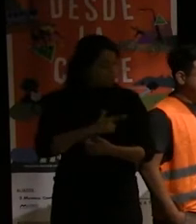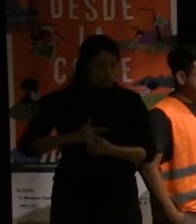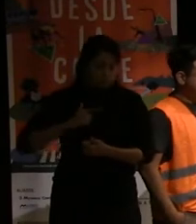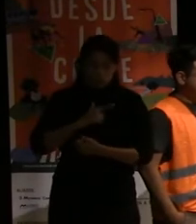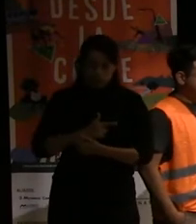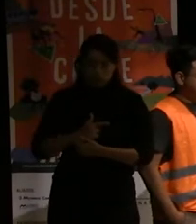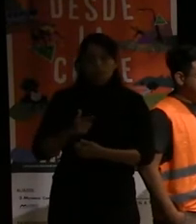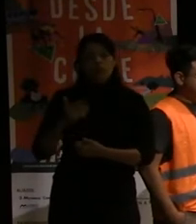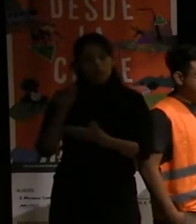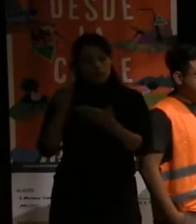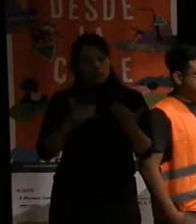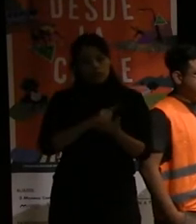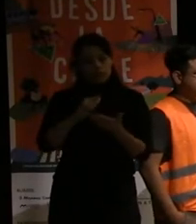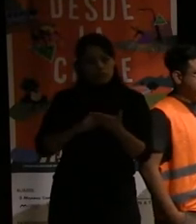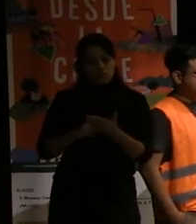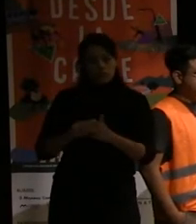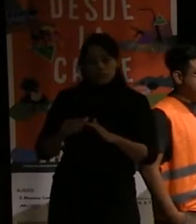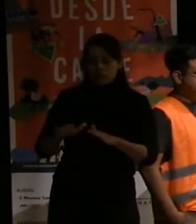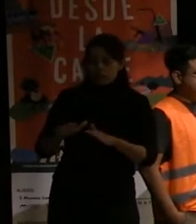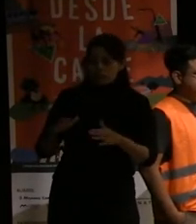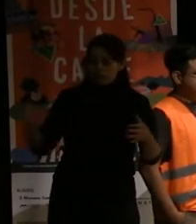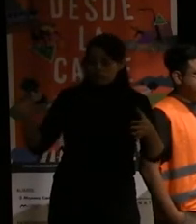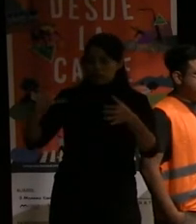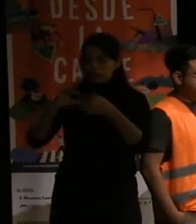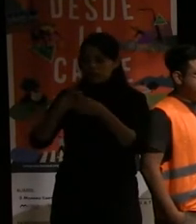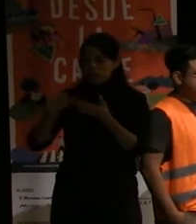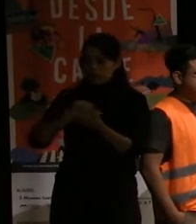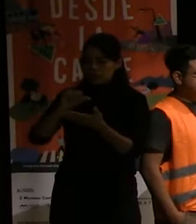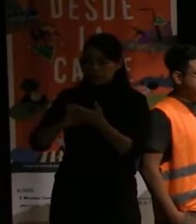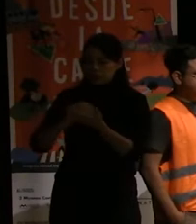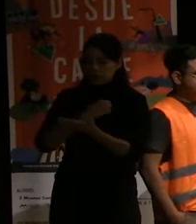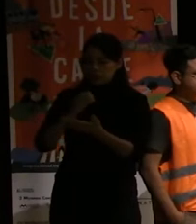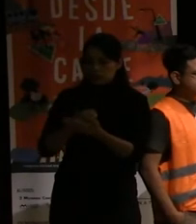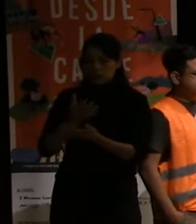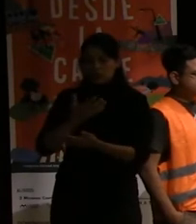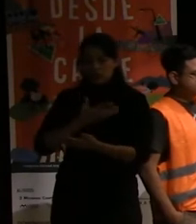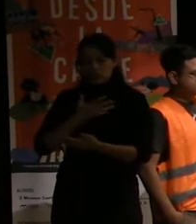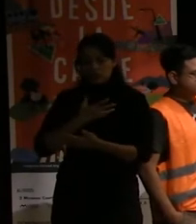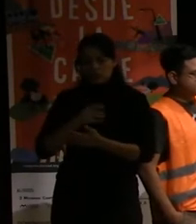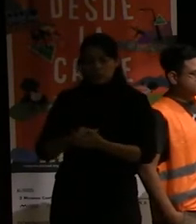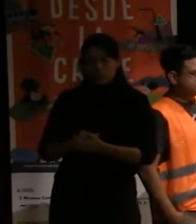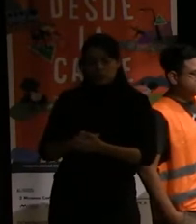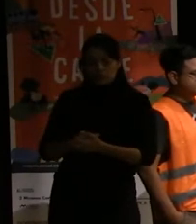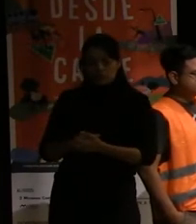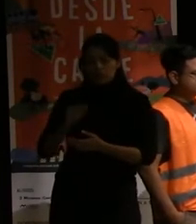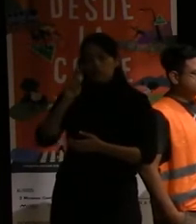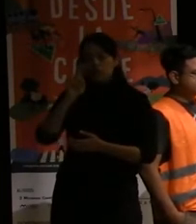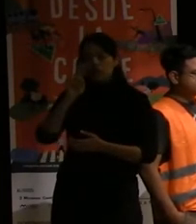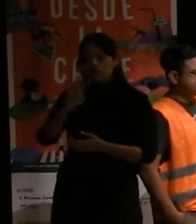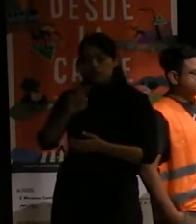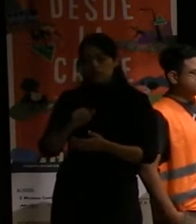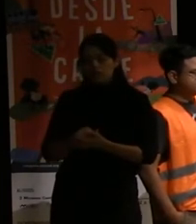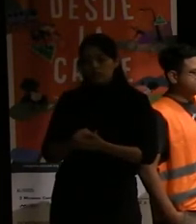consideramos que era increíble por el hecho de que está todas vinculadas al centro de la ciudad y que teníamos esta posibilidad de ver